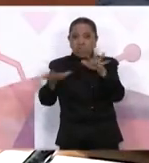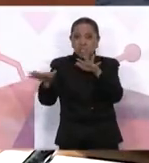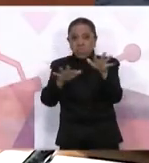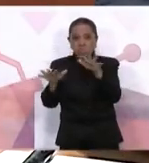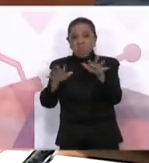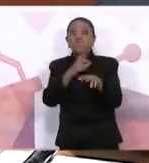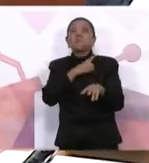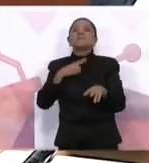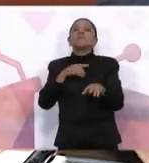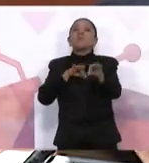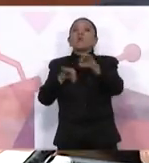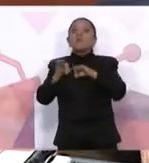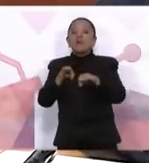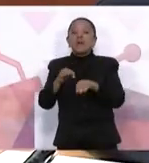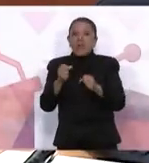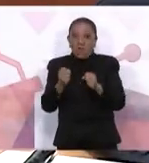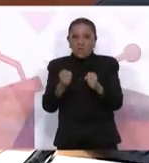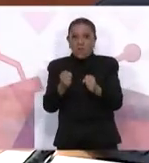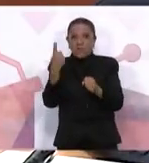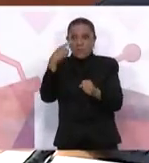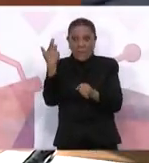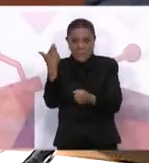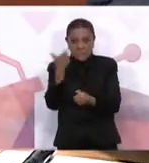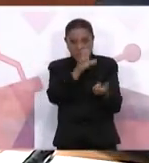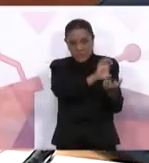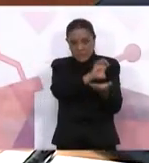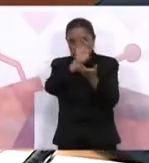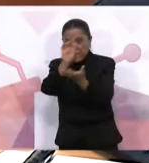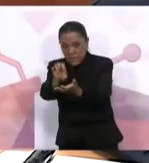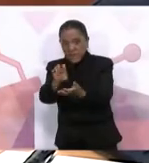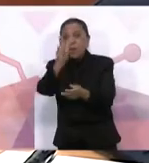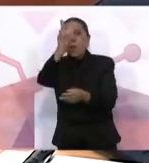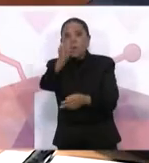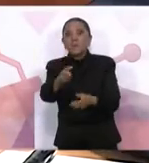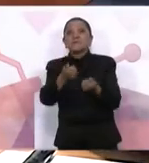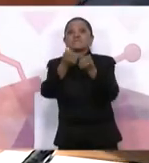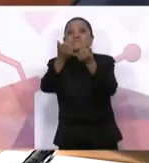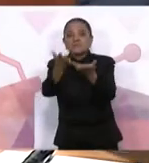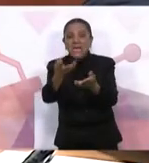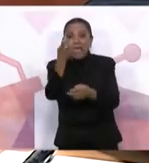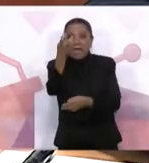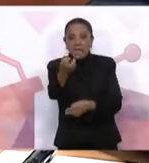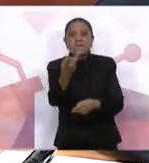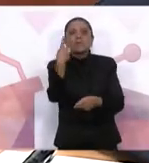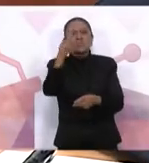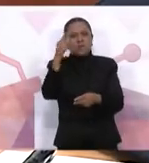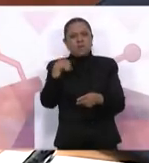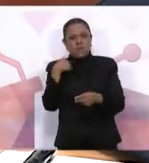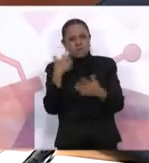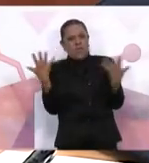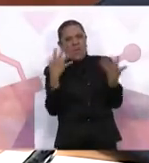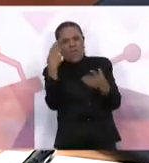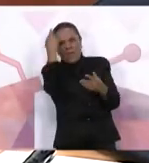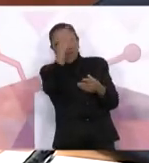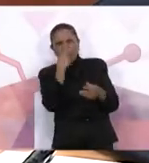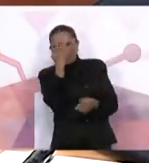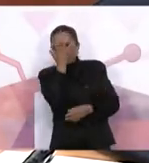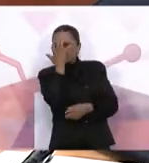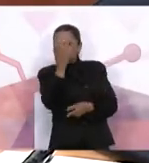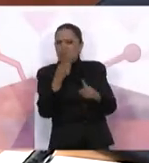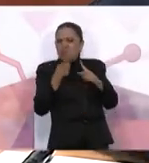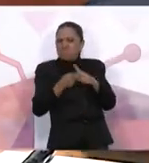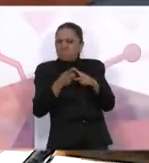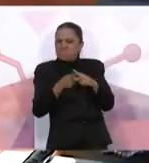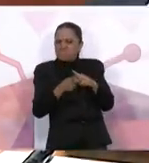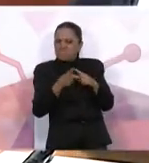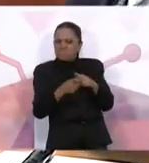estos recursos lleguen ahí y yo una de las cosas que haría sería una auditoría enérgica al gobierno de graco